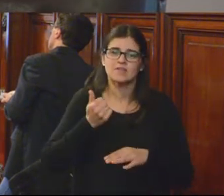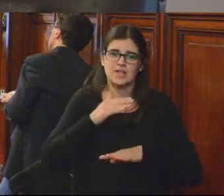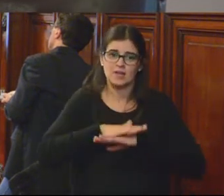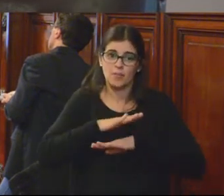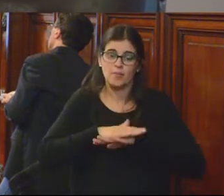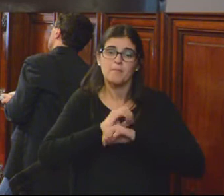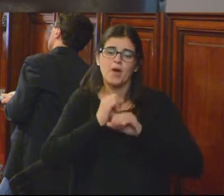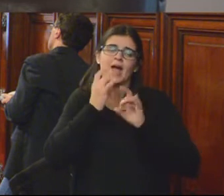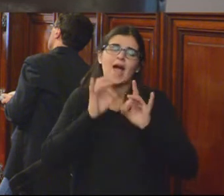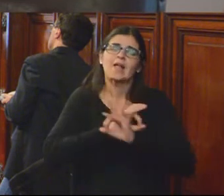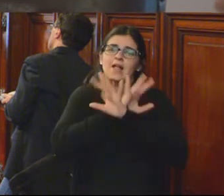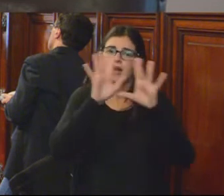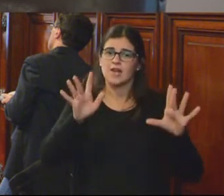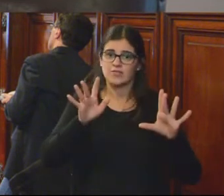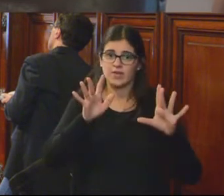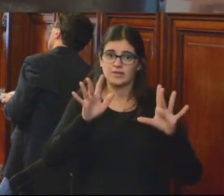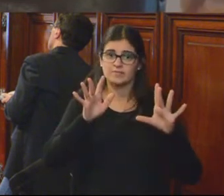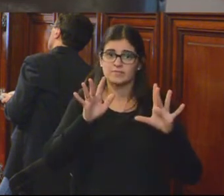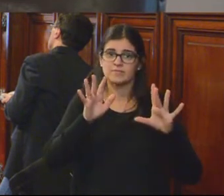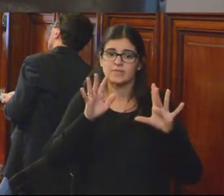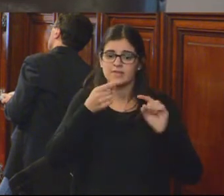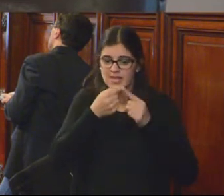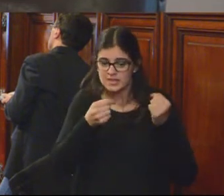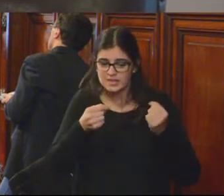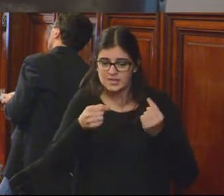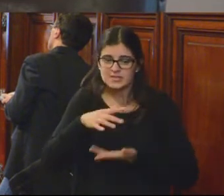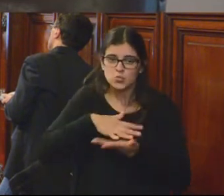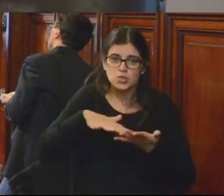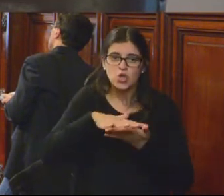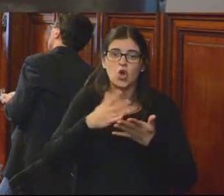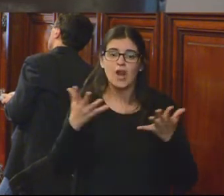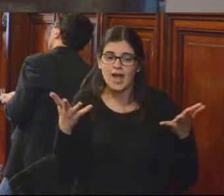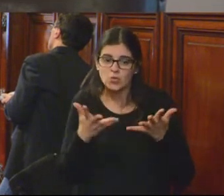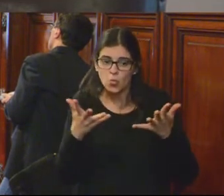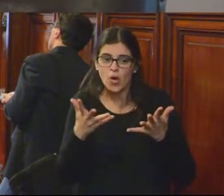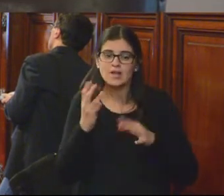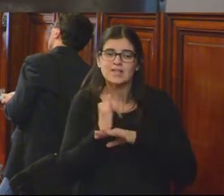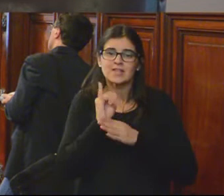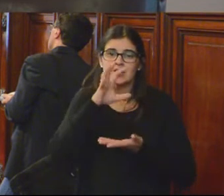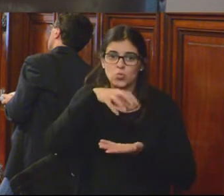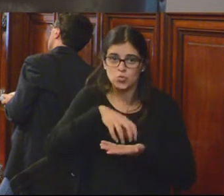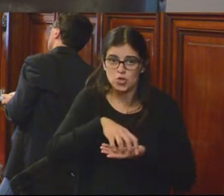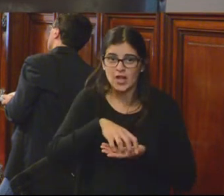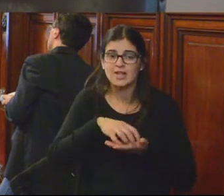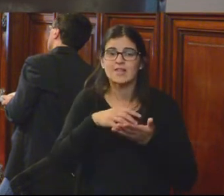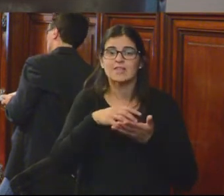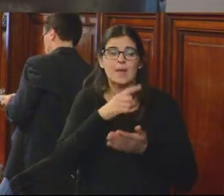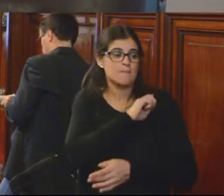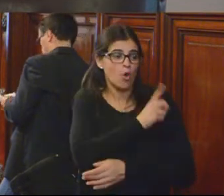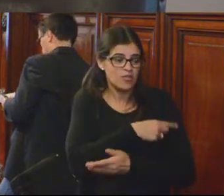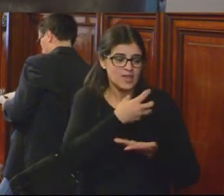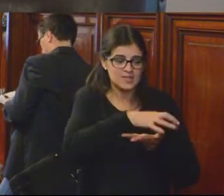para clarificarnos estos aspectos que tienen que ver con la actual situación institucional de la separación de poderes de